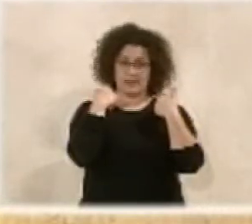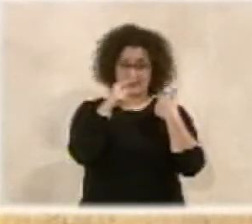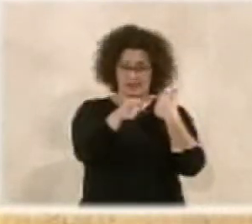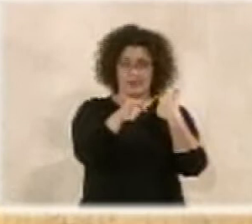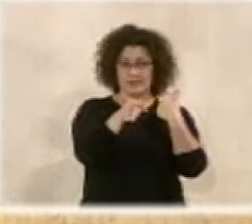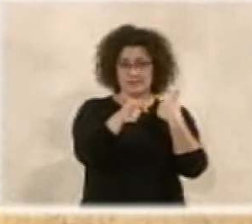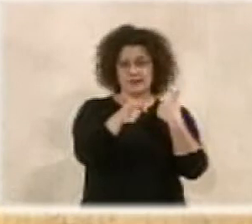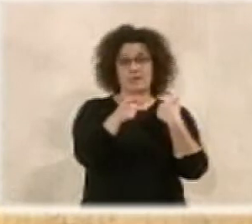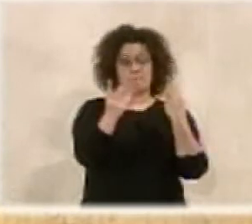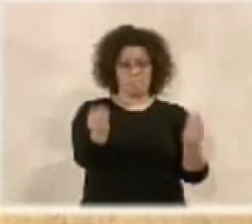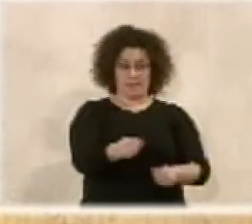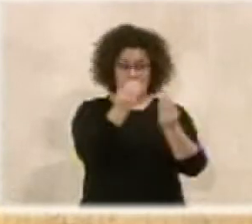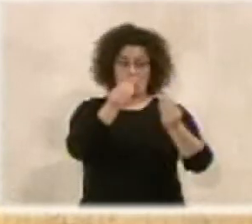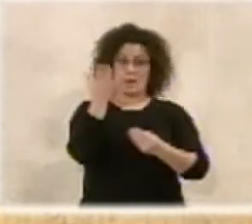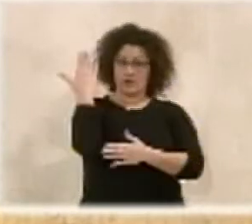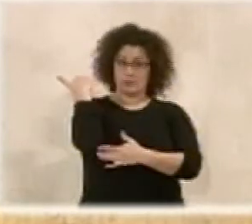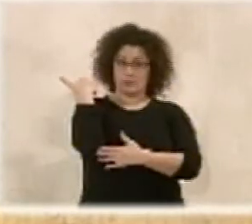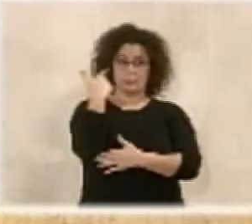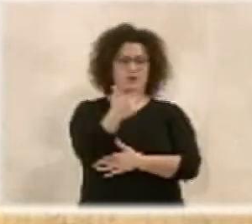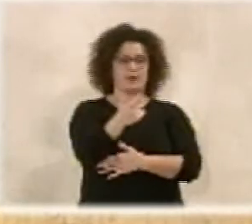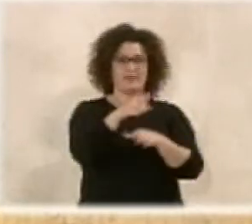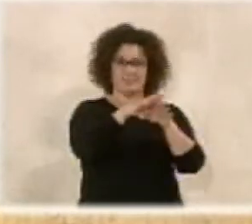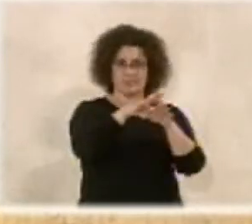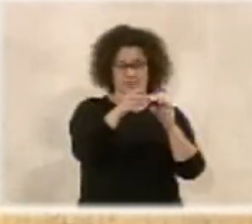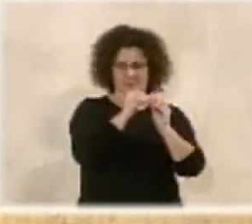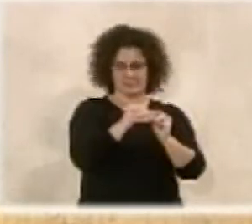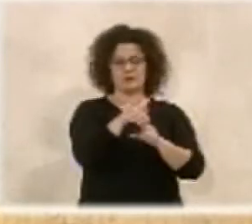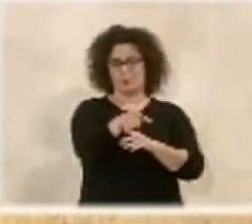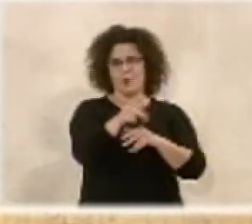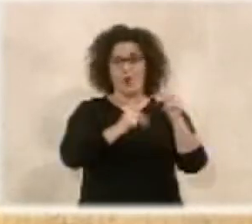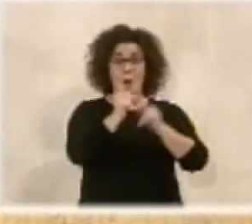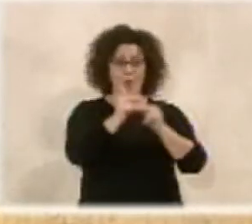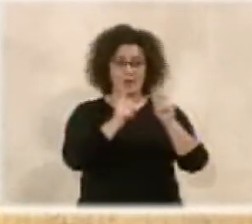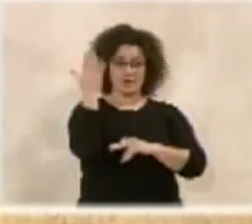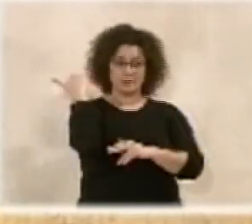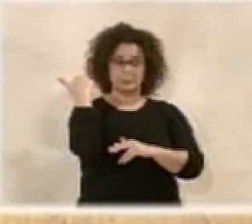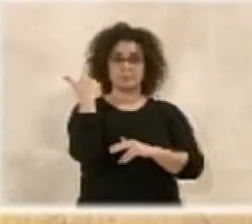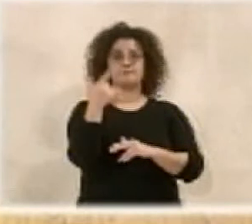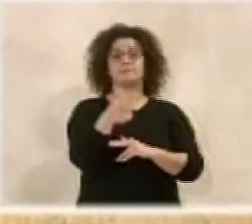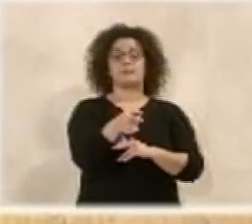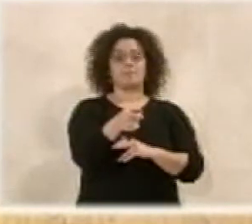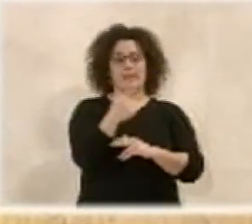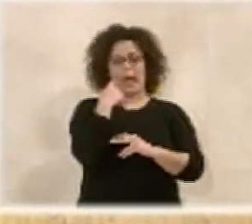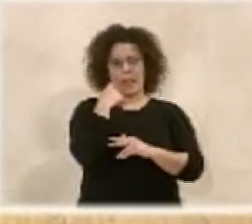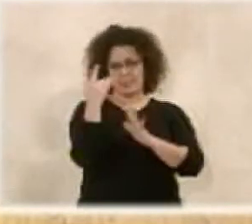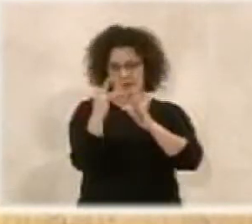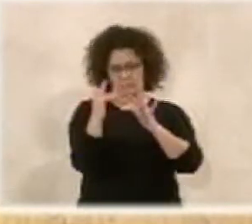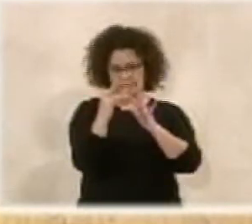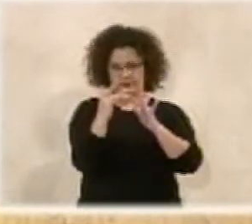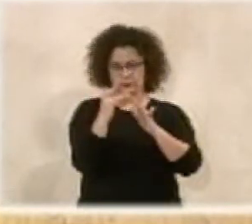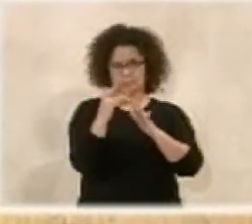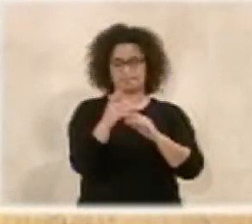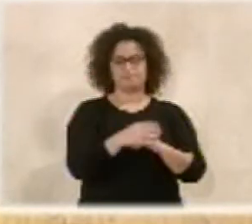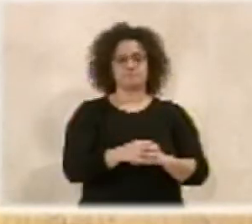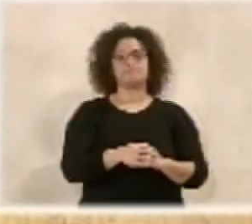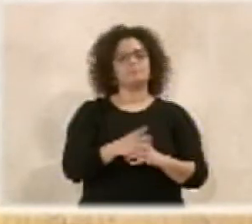de esa mejora que se hizo en el barrio con el distrito, de esa obra, perdón, que se hizo en el barrio con el distrito. Vamos a ver si somos capaces también de